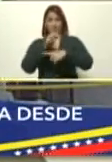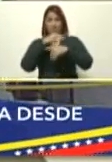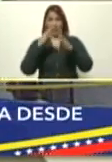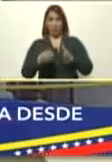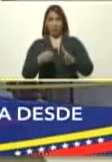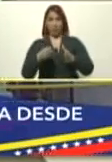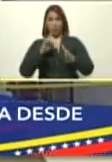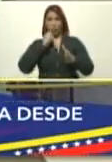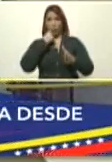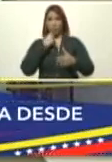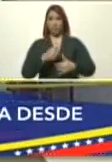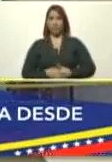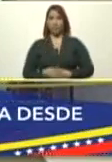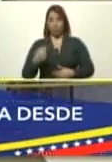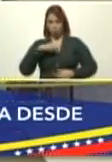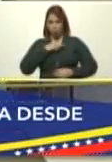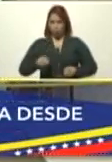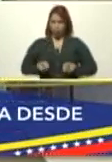Borisov